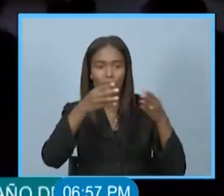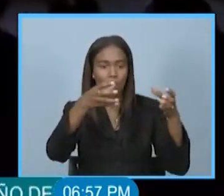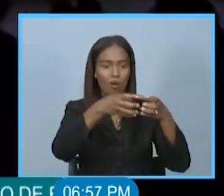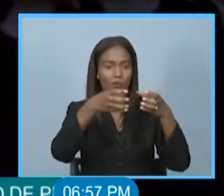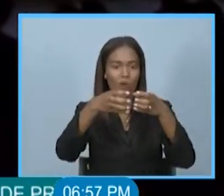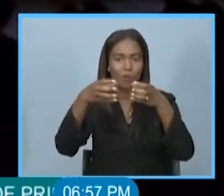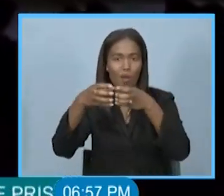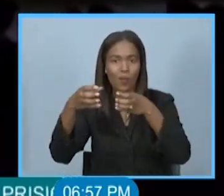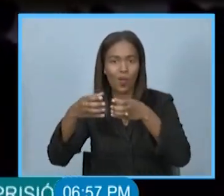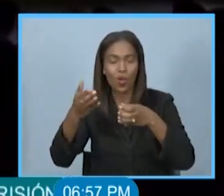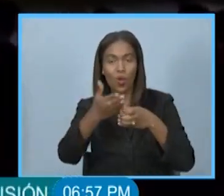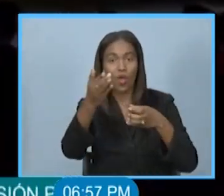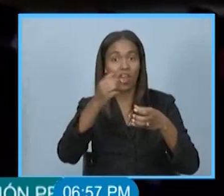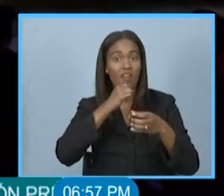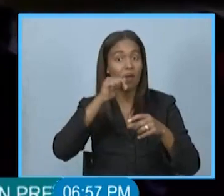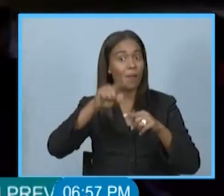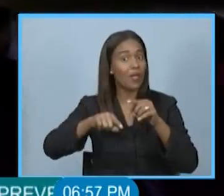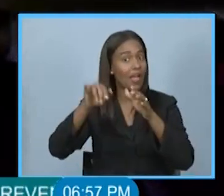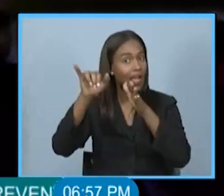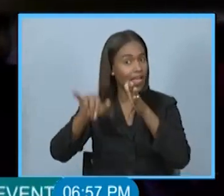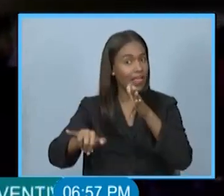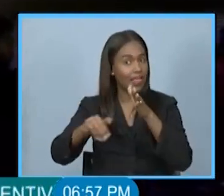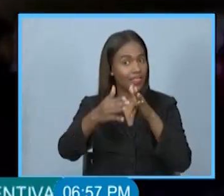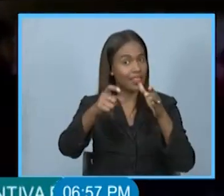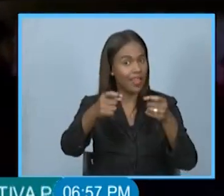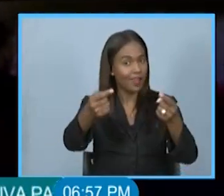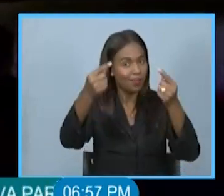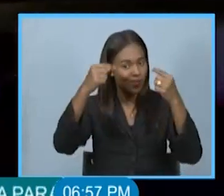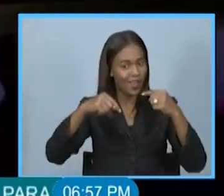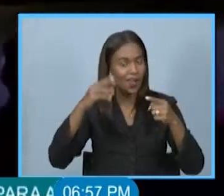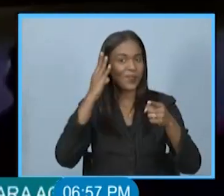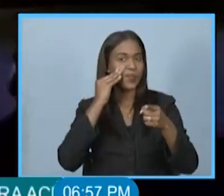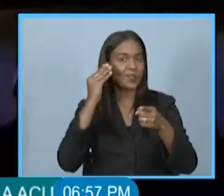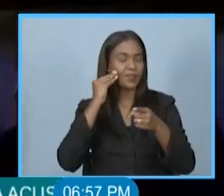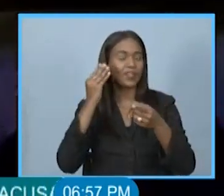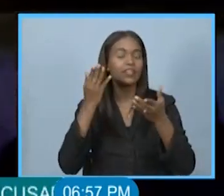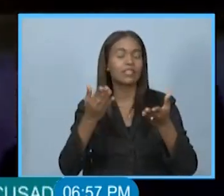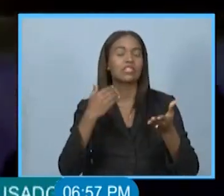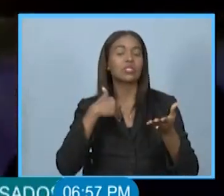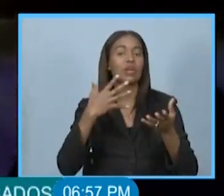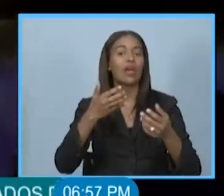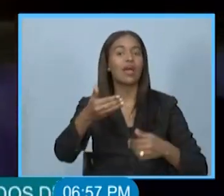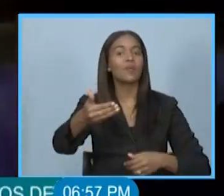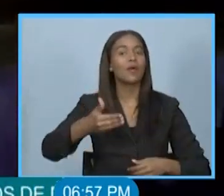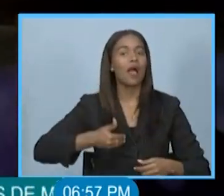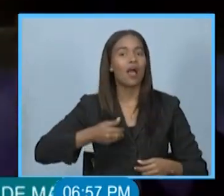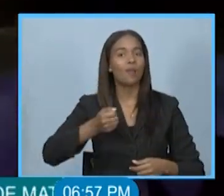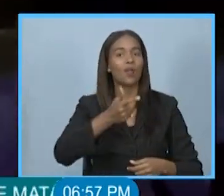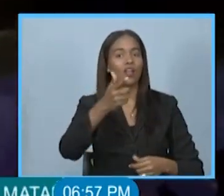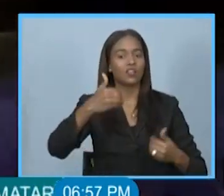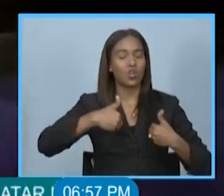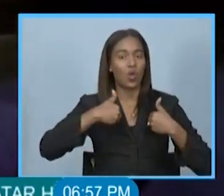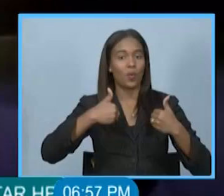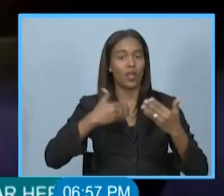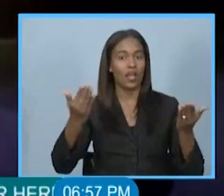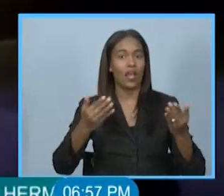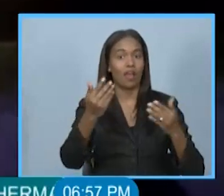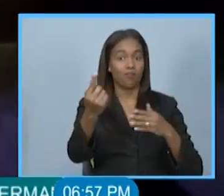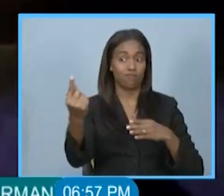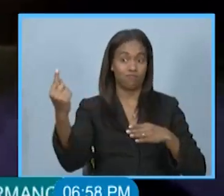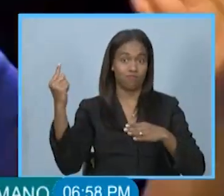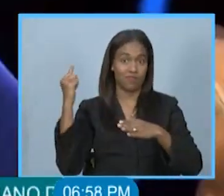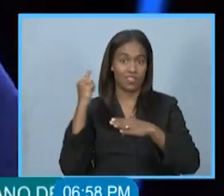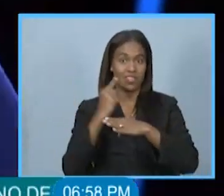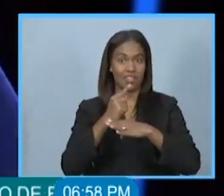talleres usted no se puede quedar tiene que venir y vivirlo en carne propia Yo quiero invitar a algunos de los jóvenes que están aquí a que suban conmigo